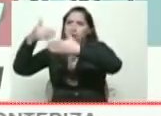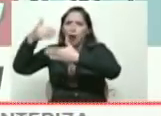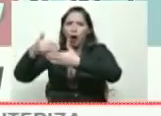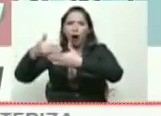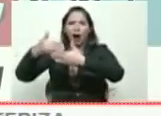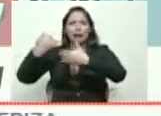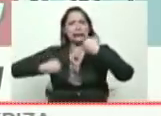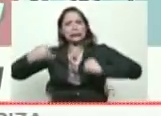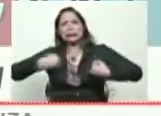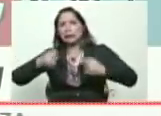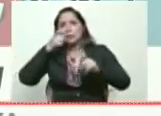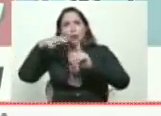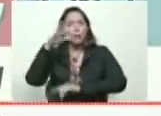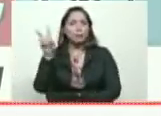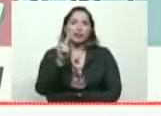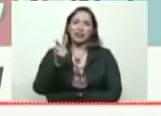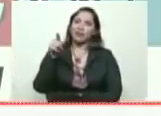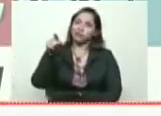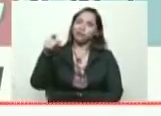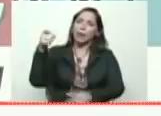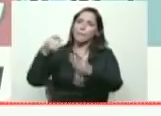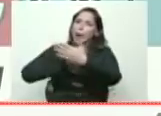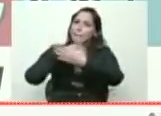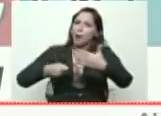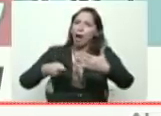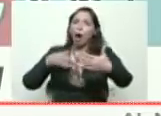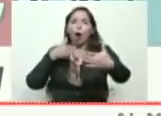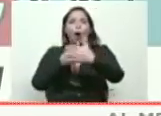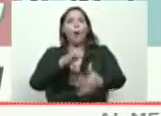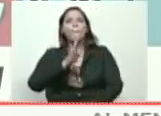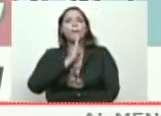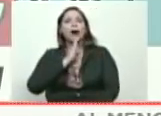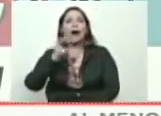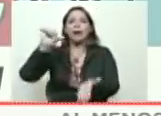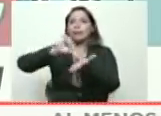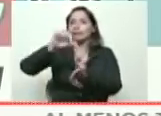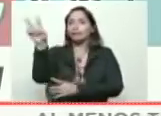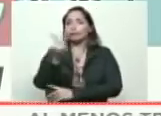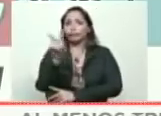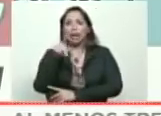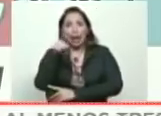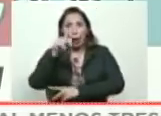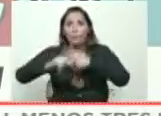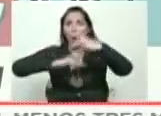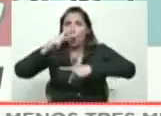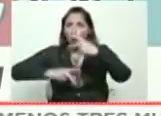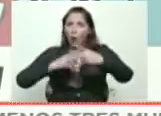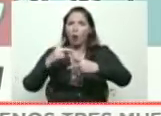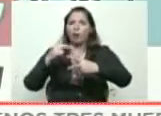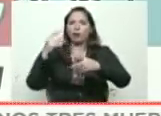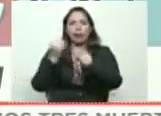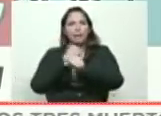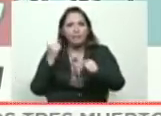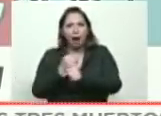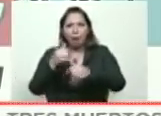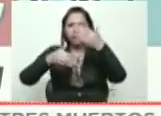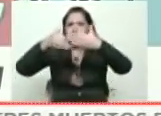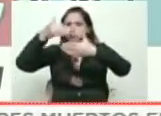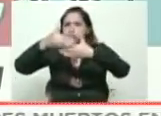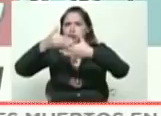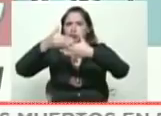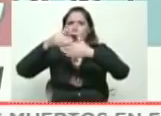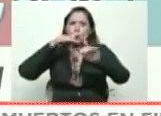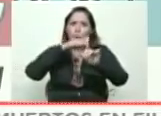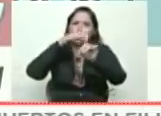venezolano. Estas sanciones contra el Banco Central de Venezuela, que es producto de una agenda de bloqueo que han insistido sobre